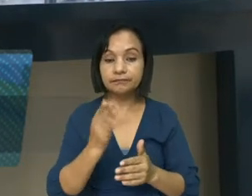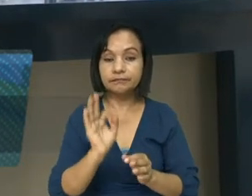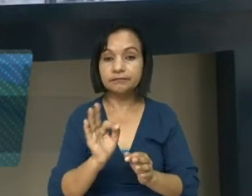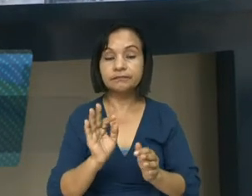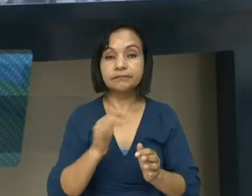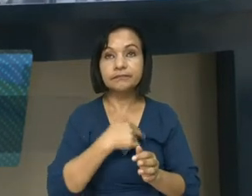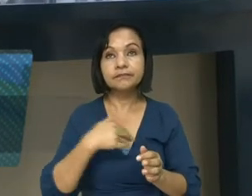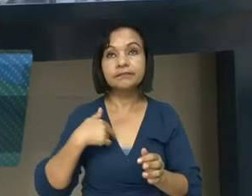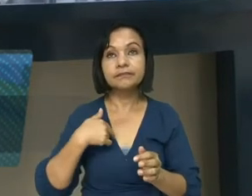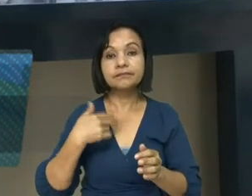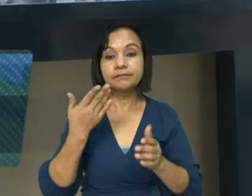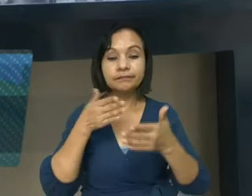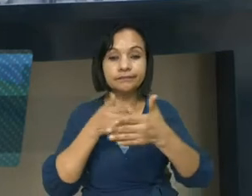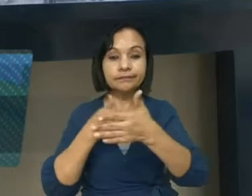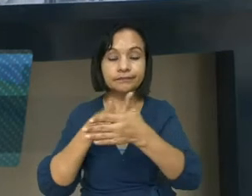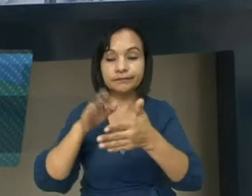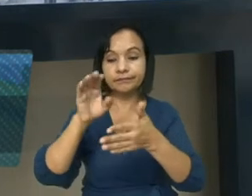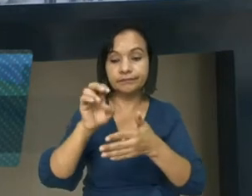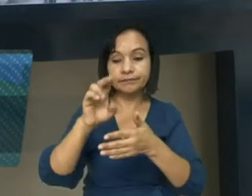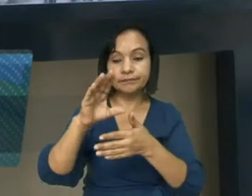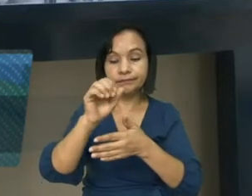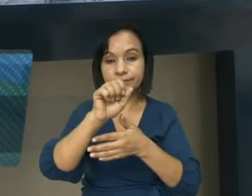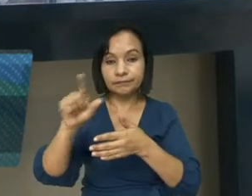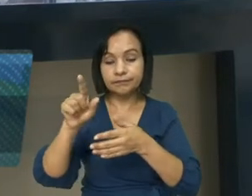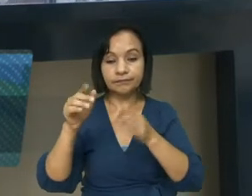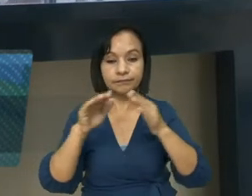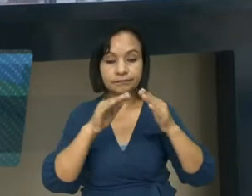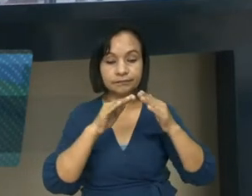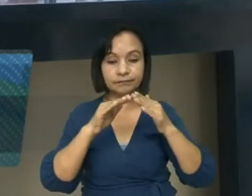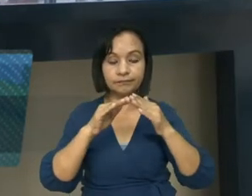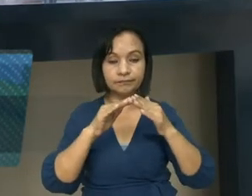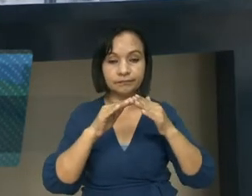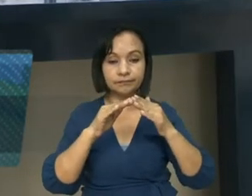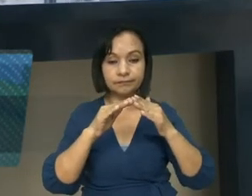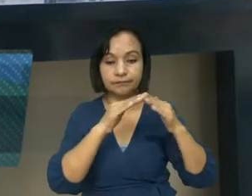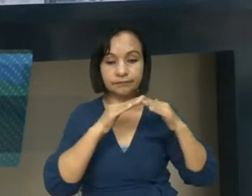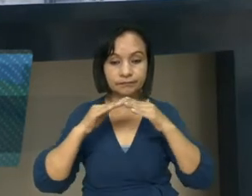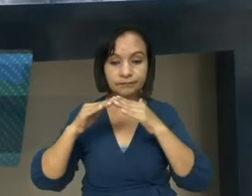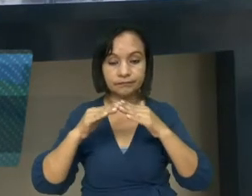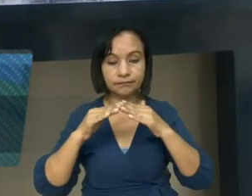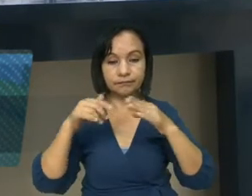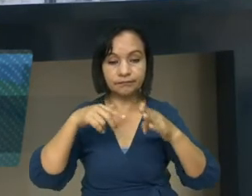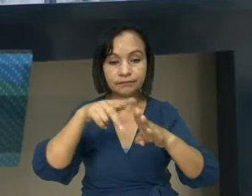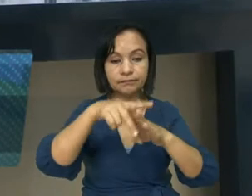nosotros estamos delimitados con ENACAL, ellos ven lo urbano, nosotros vemos lo rural, pero en la